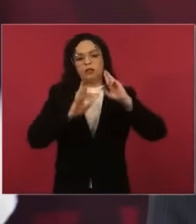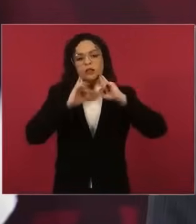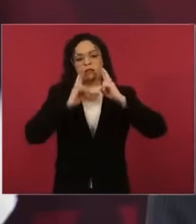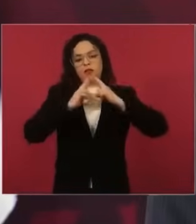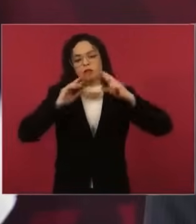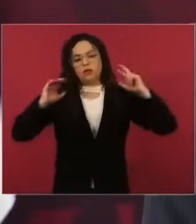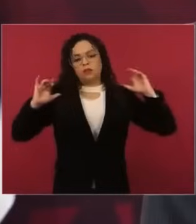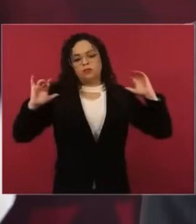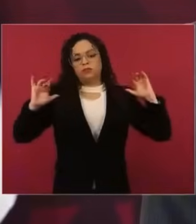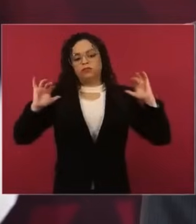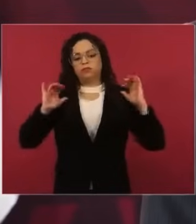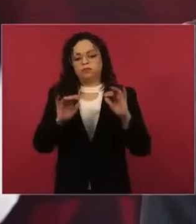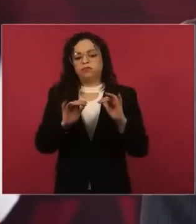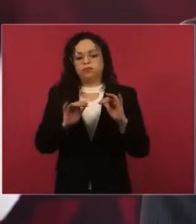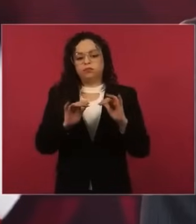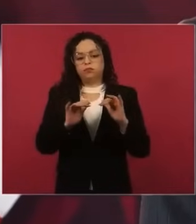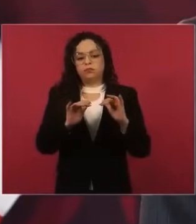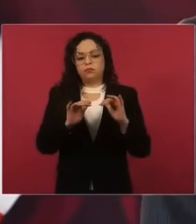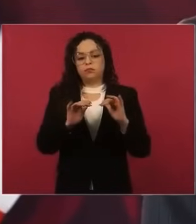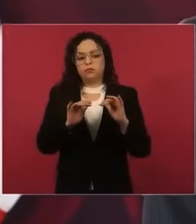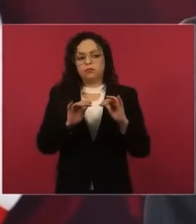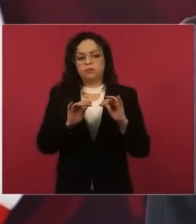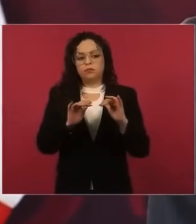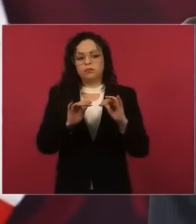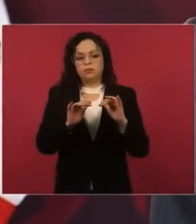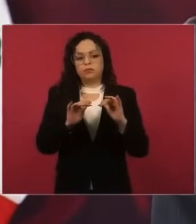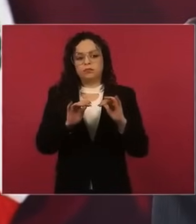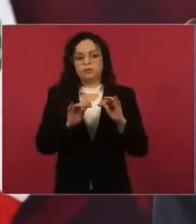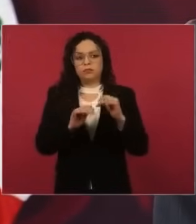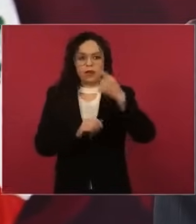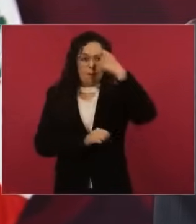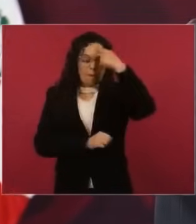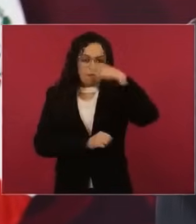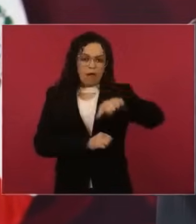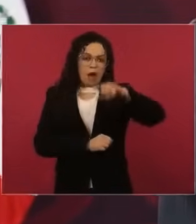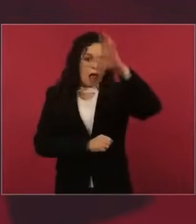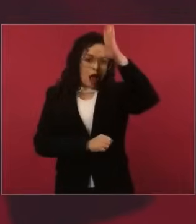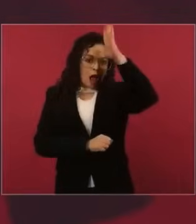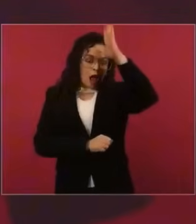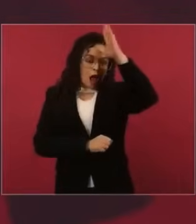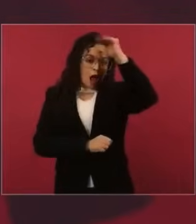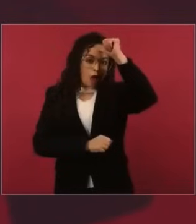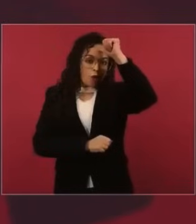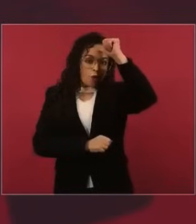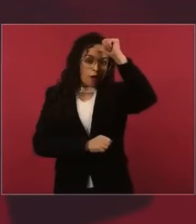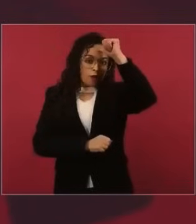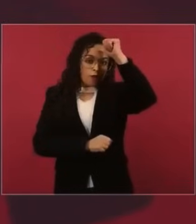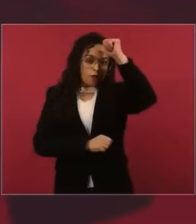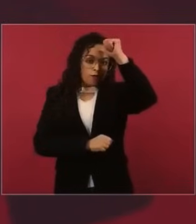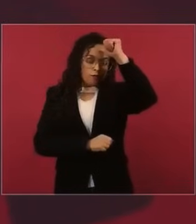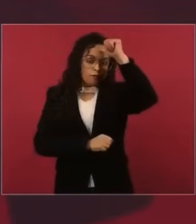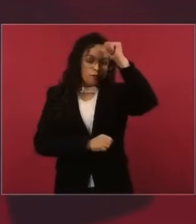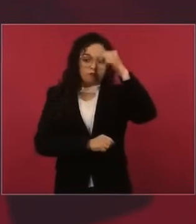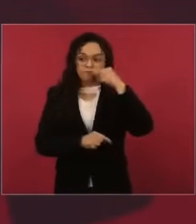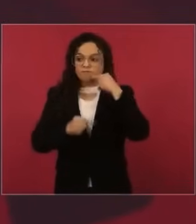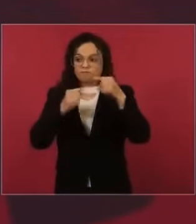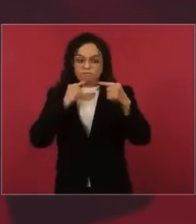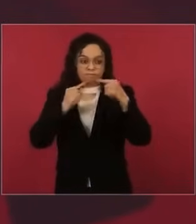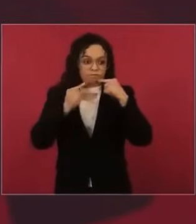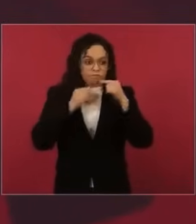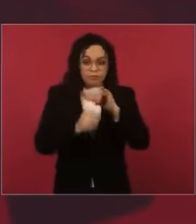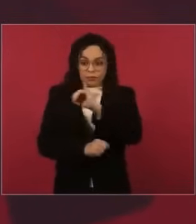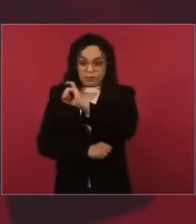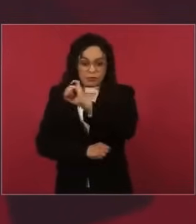está diciendo positivo y no en lo negativo. No es momento de politiquería. Eso es lo más importante. Guerrero,